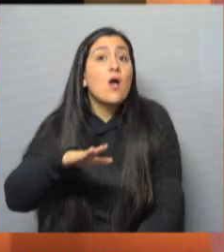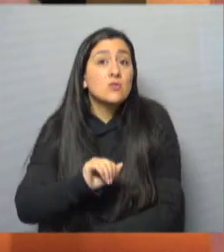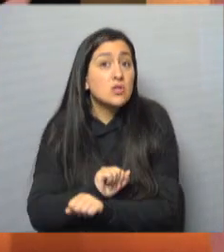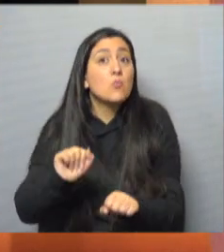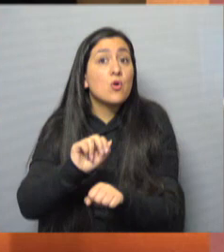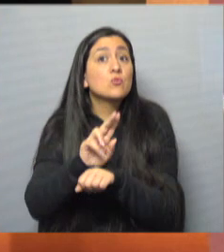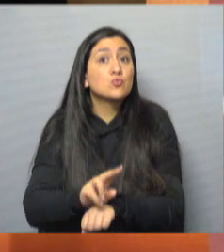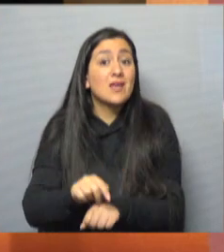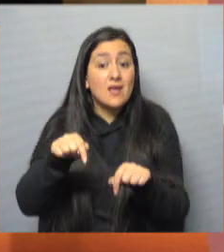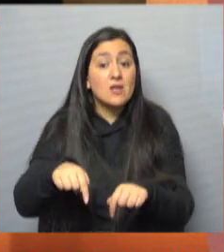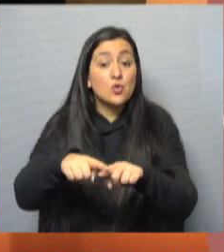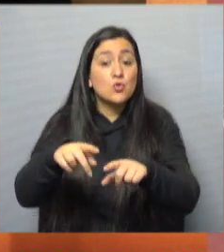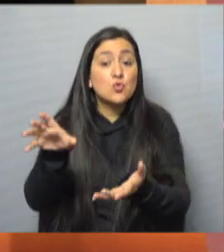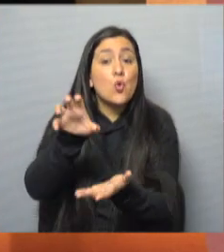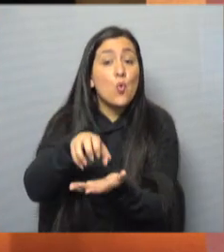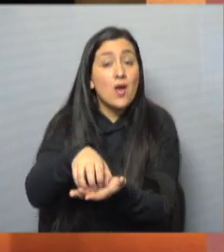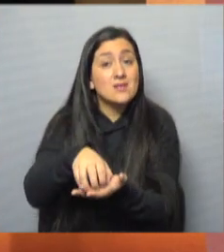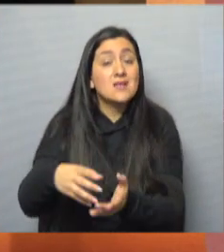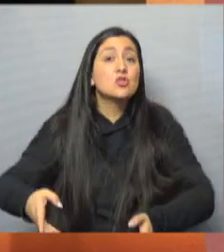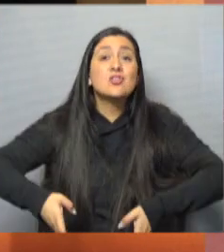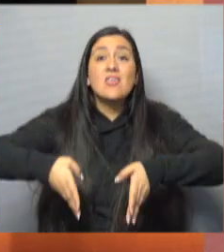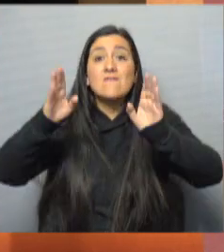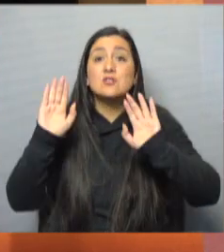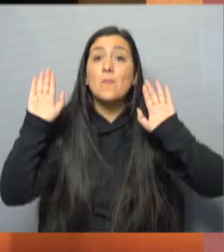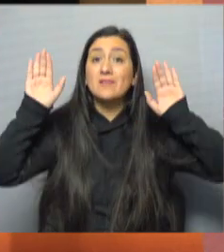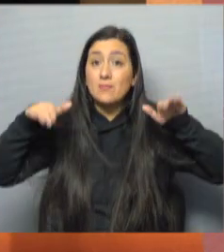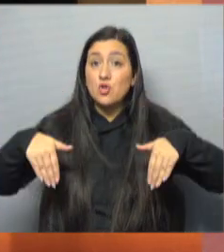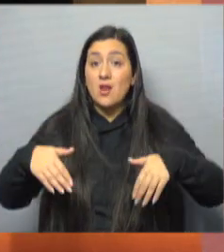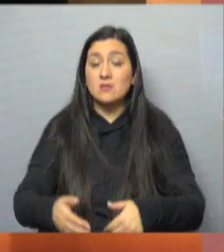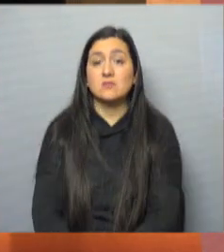éste aprovechar este tipo de edificios este del patrimonio de nuestro país muchísimas